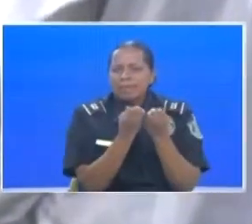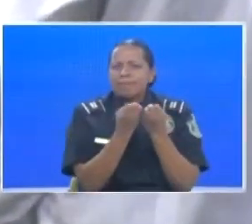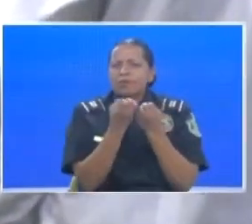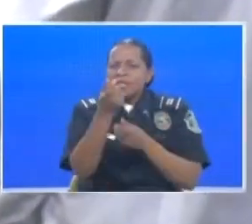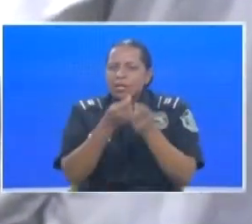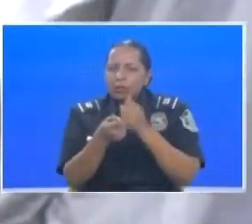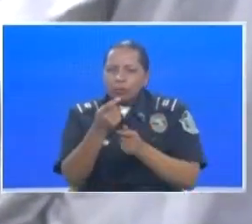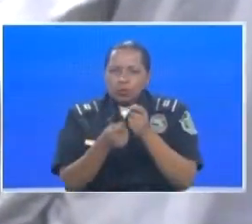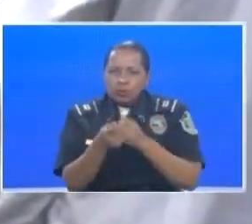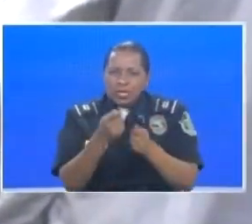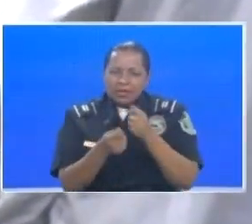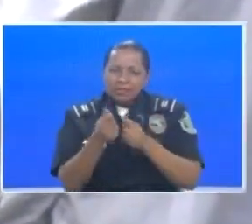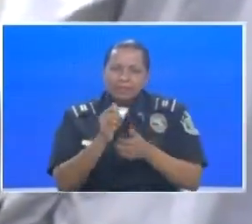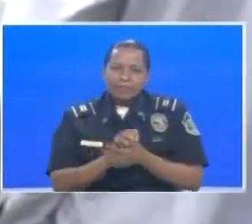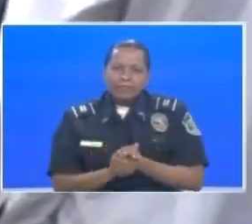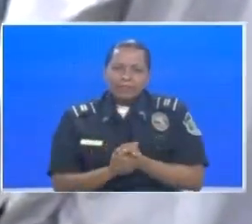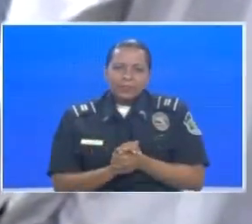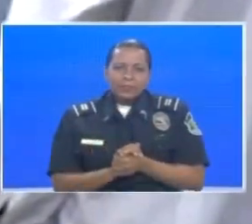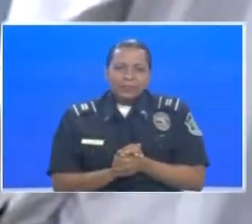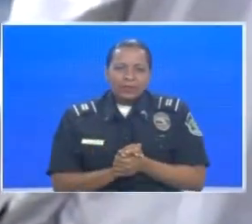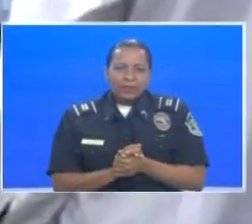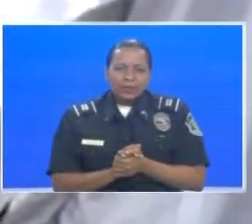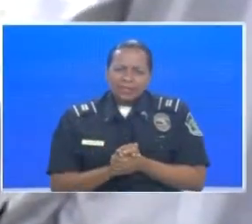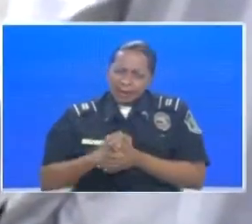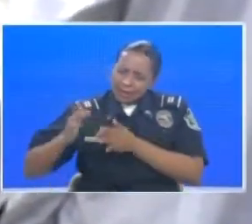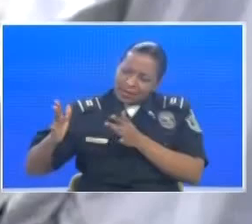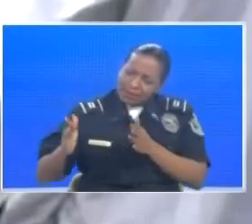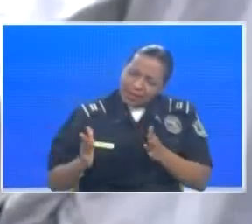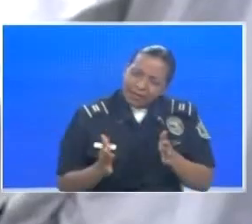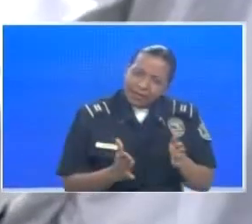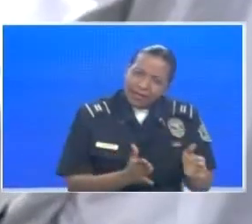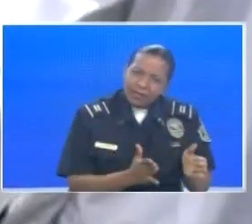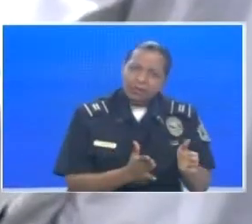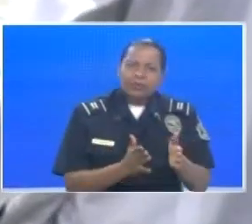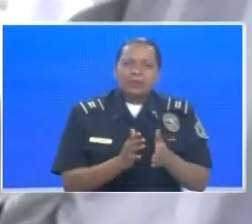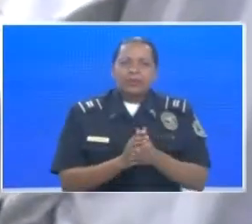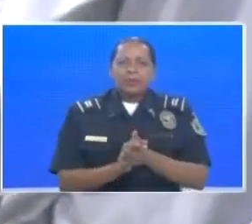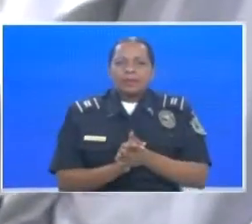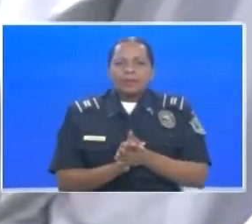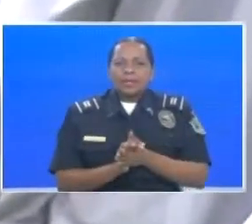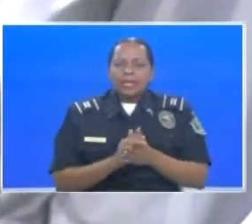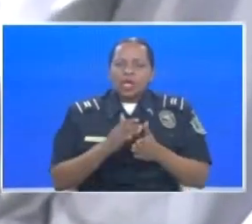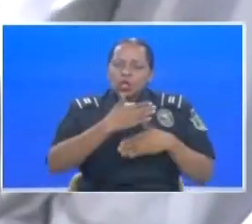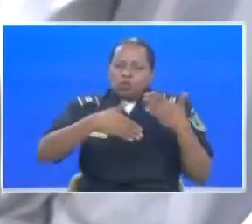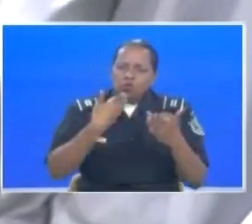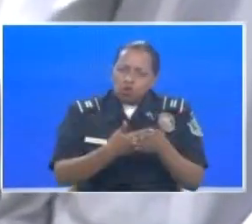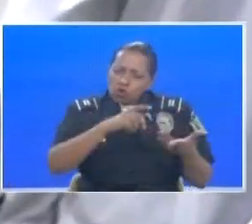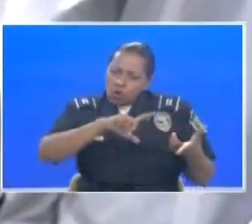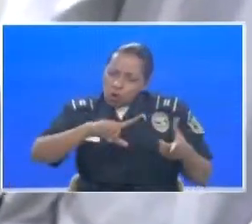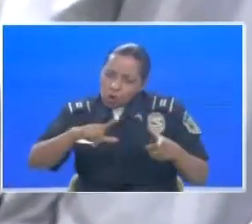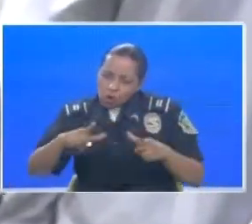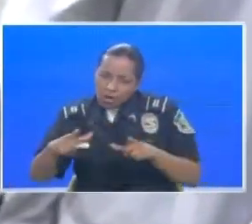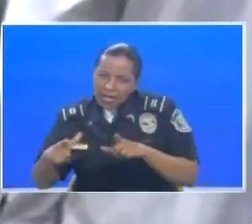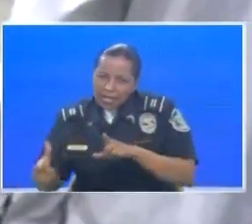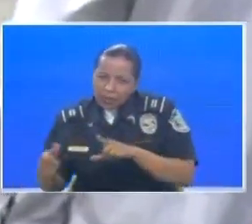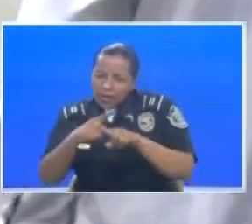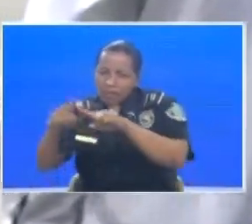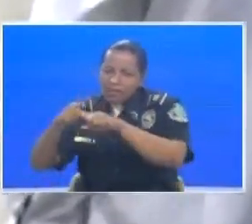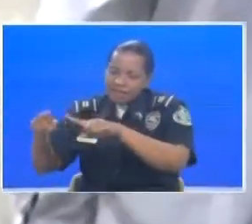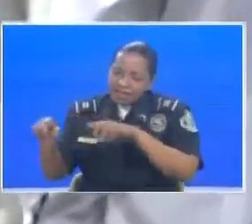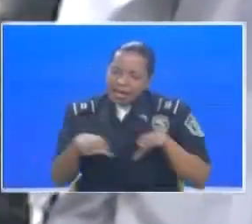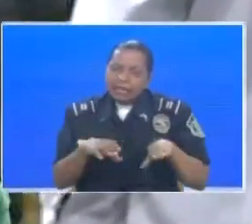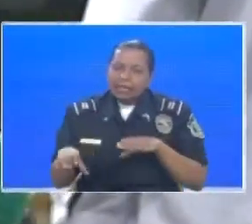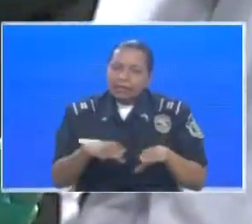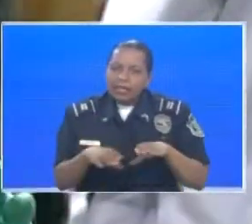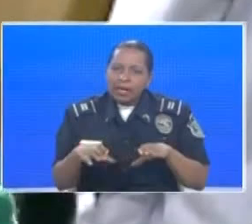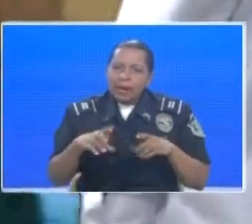economía que está preparándose para tener listas las medidas que necesitamos y las acciones